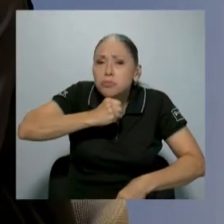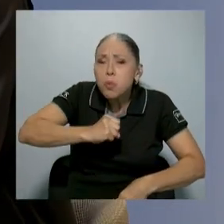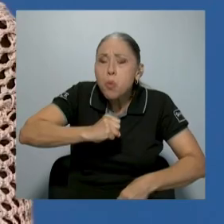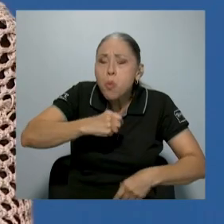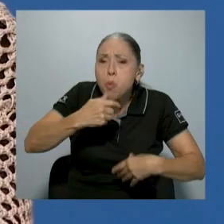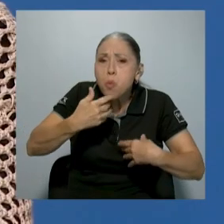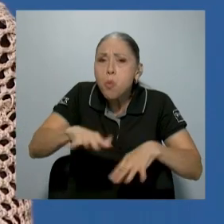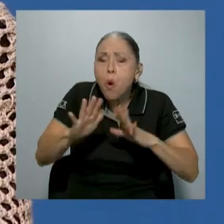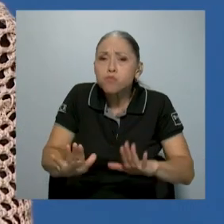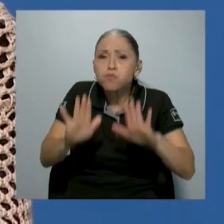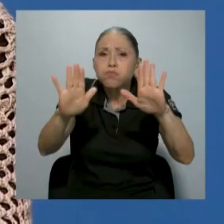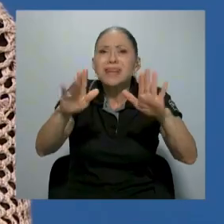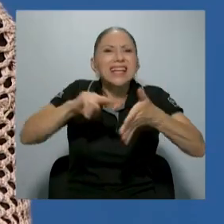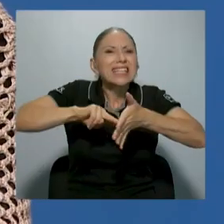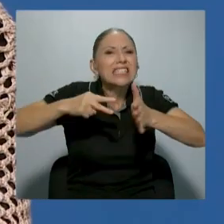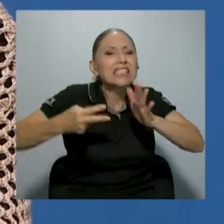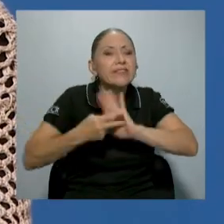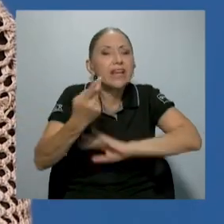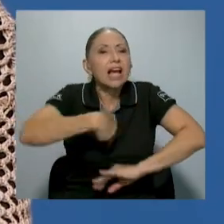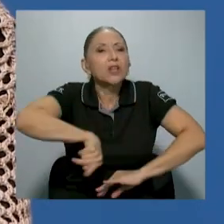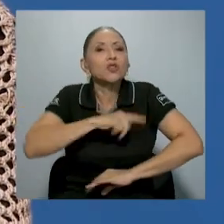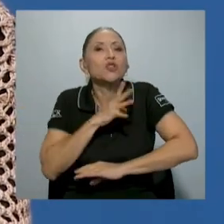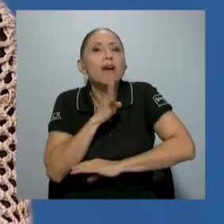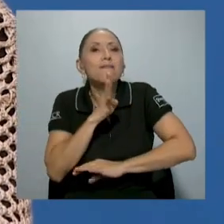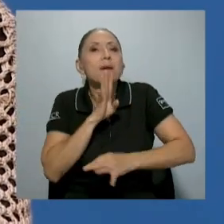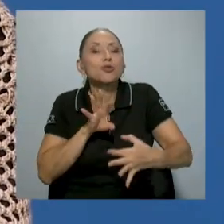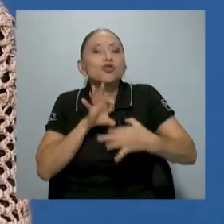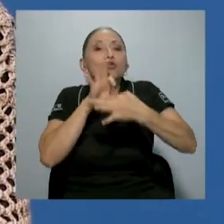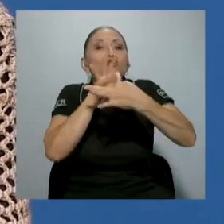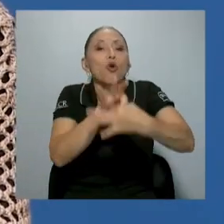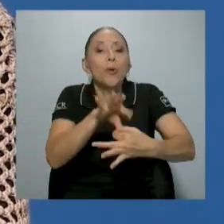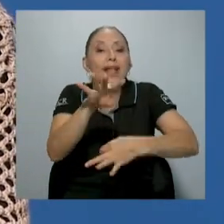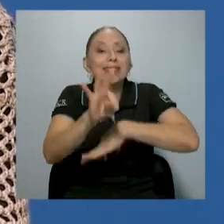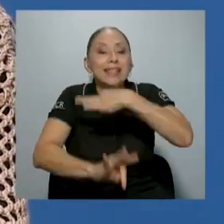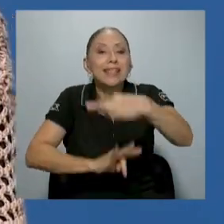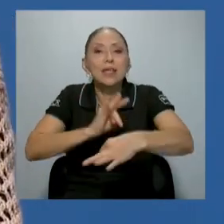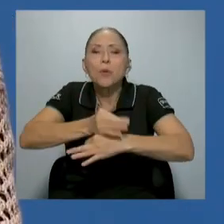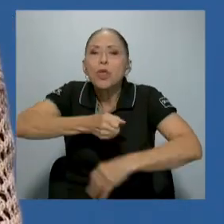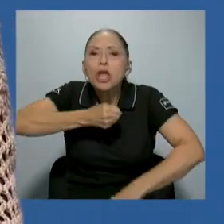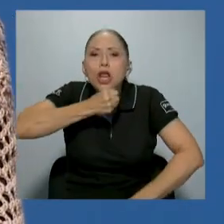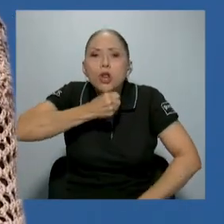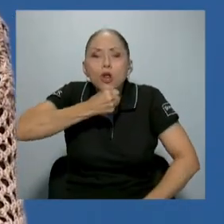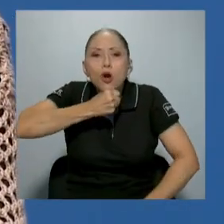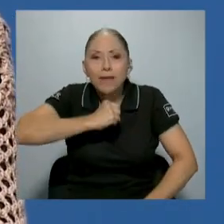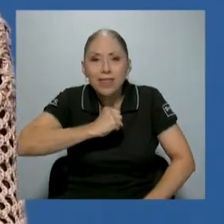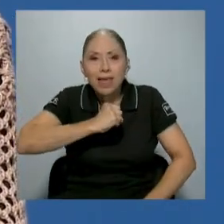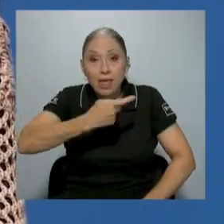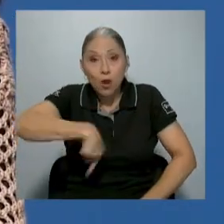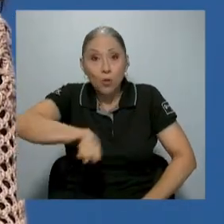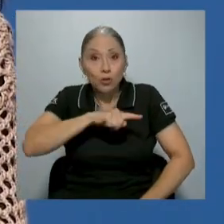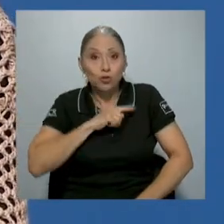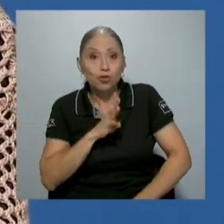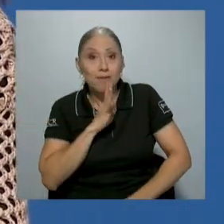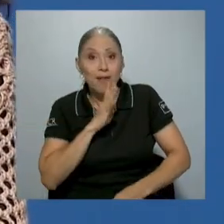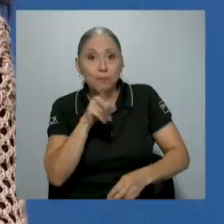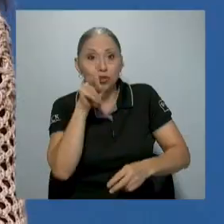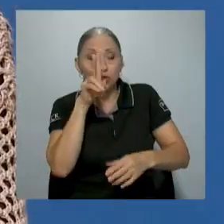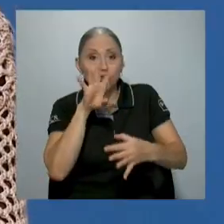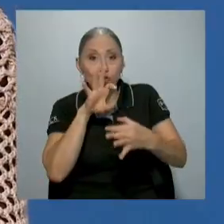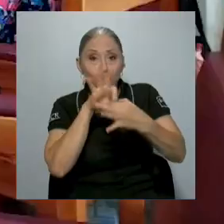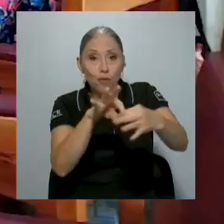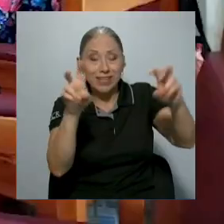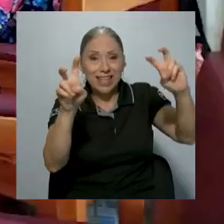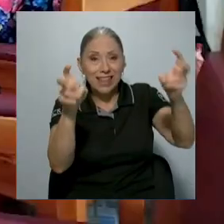cuando hablamos de este tipo de longevidad? Y es que cuando nos referimos a este tema, estamos hablando